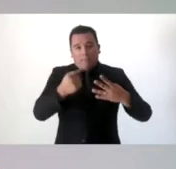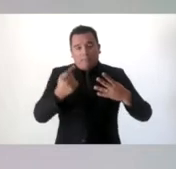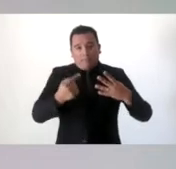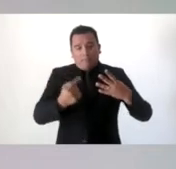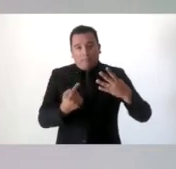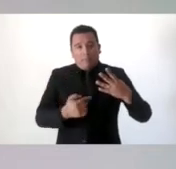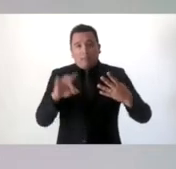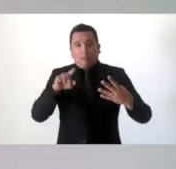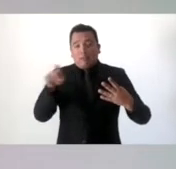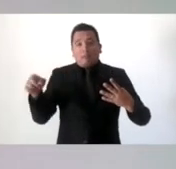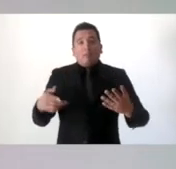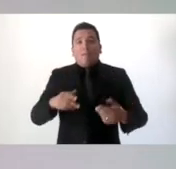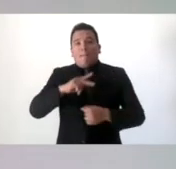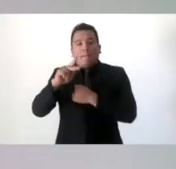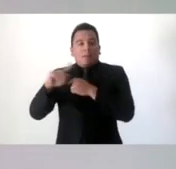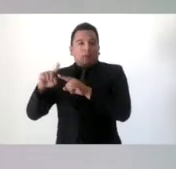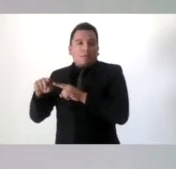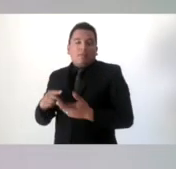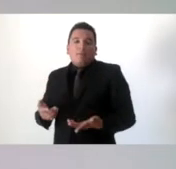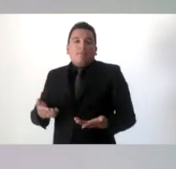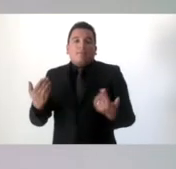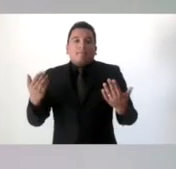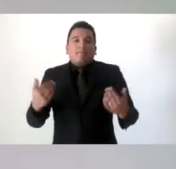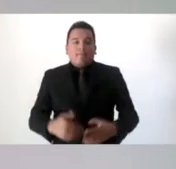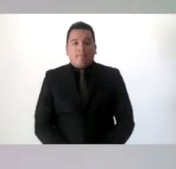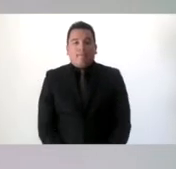lo mejor no los tienen otros países, ¿no? Por ejemplo,